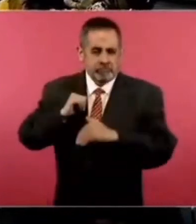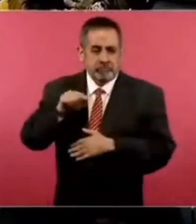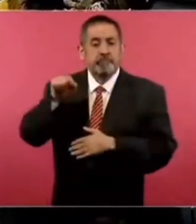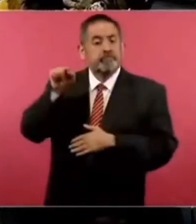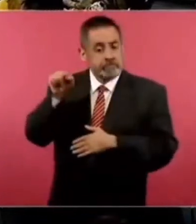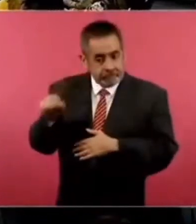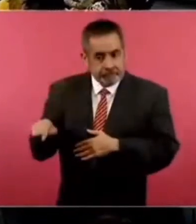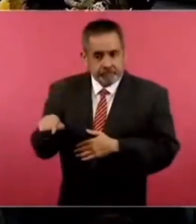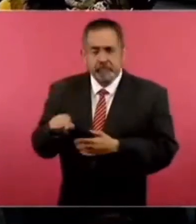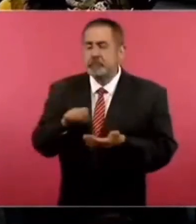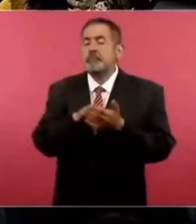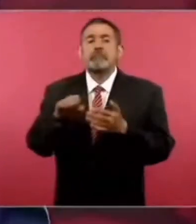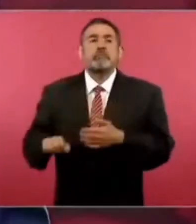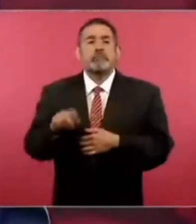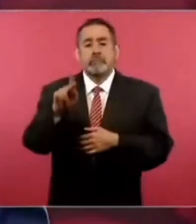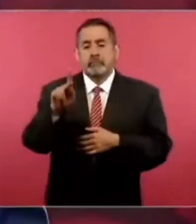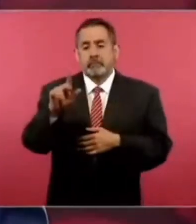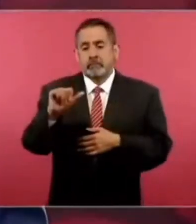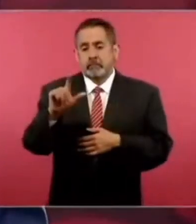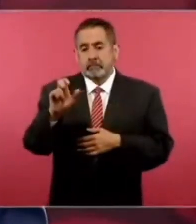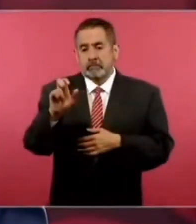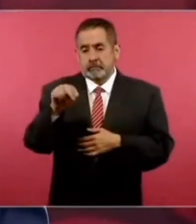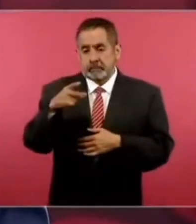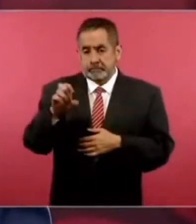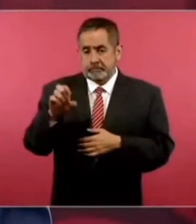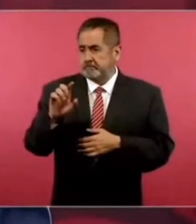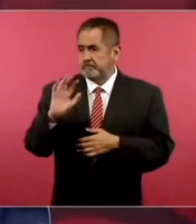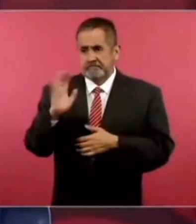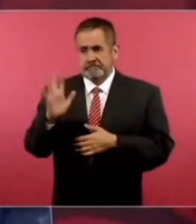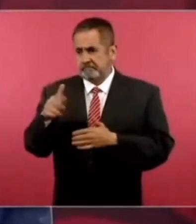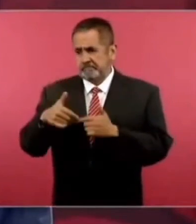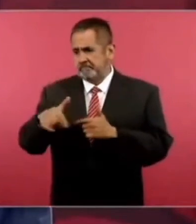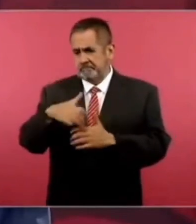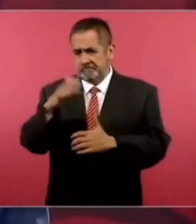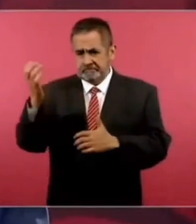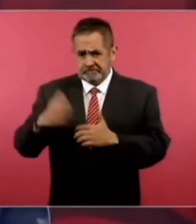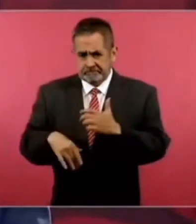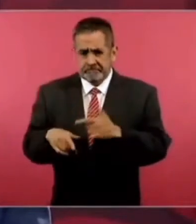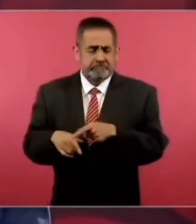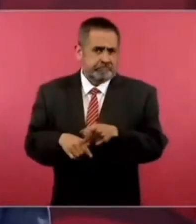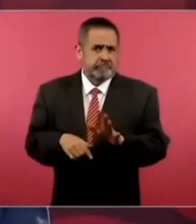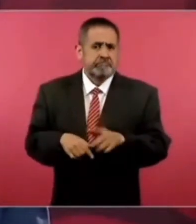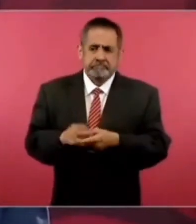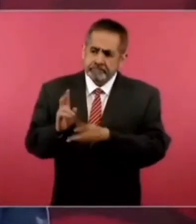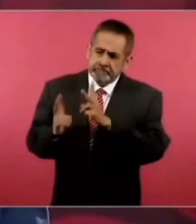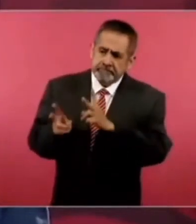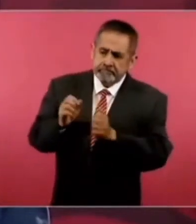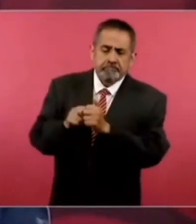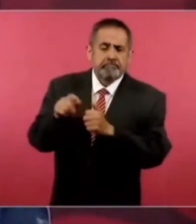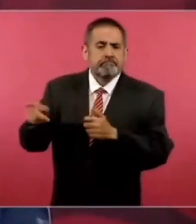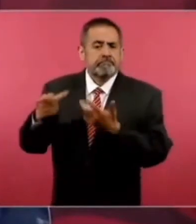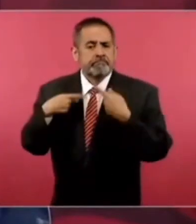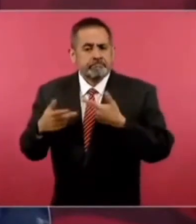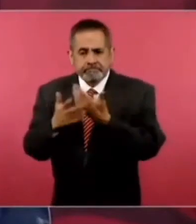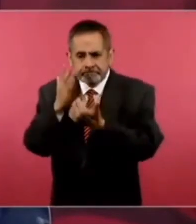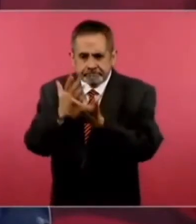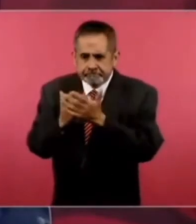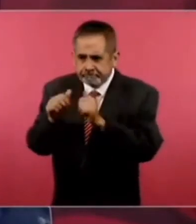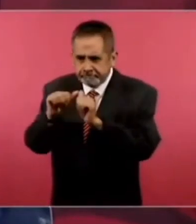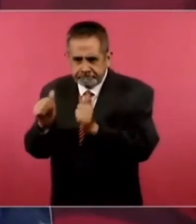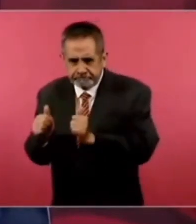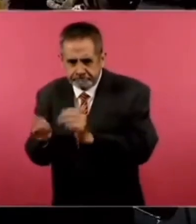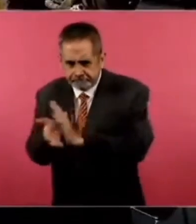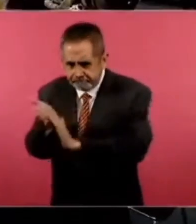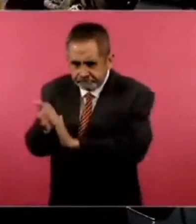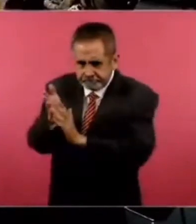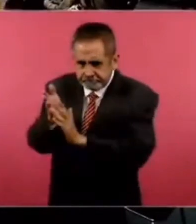haber un centro de servicio en Palenque, ya está prácticamente terminado. Se está hablando con los artesanos para